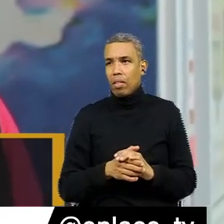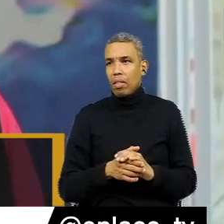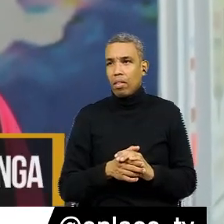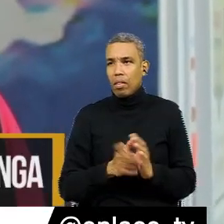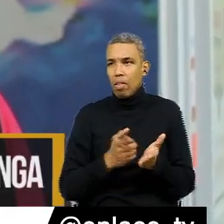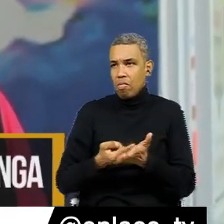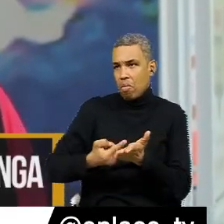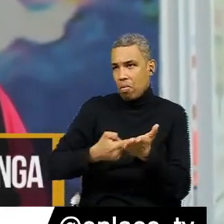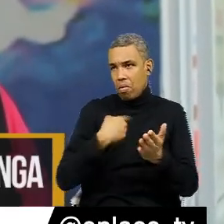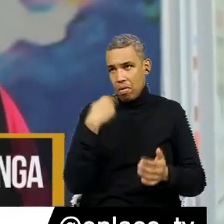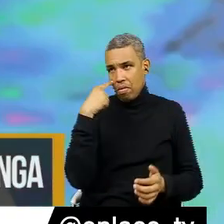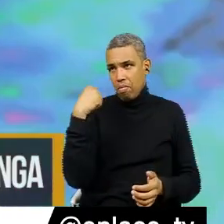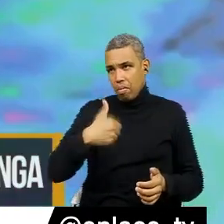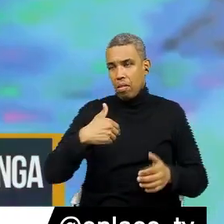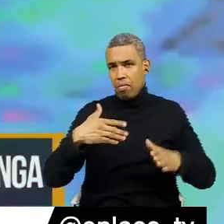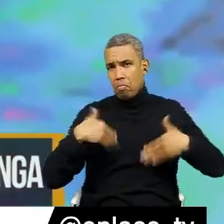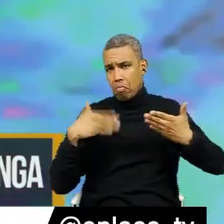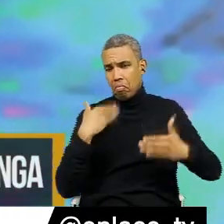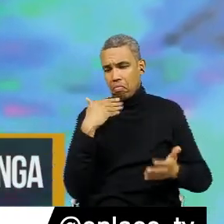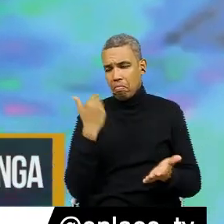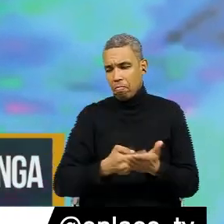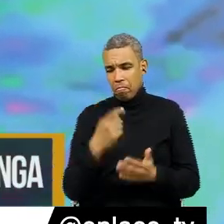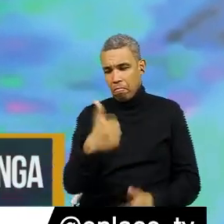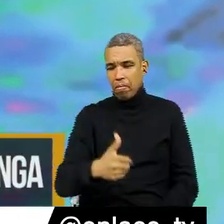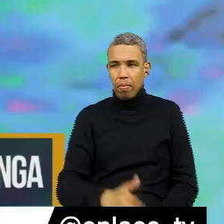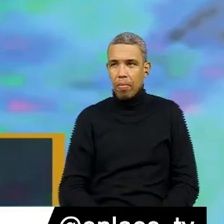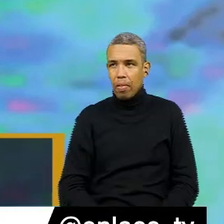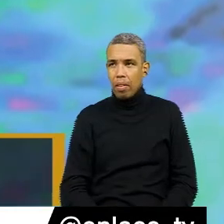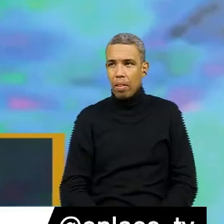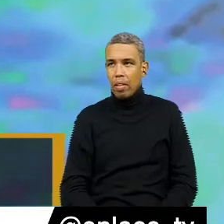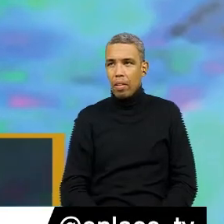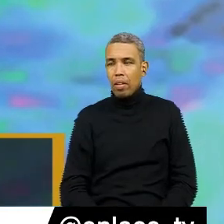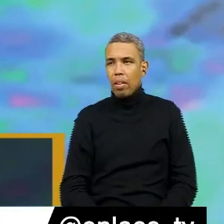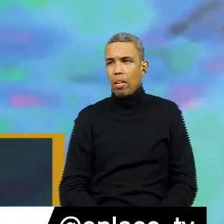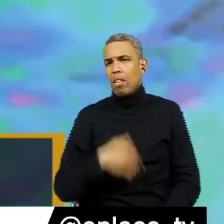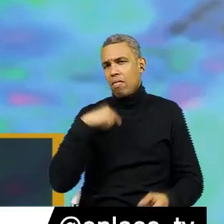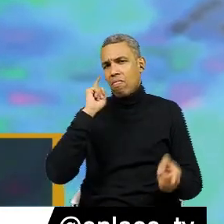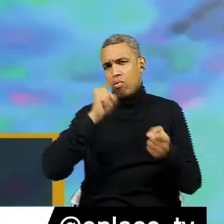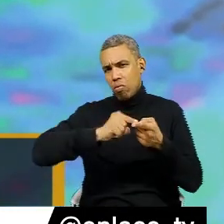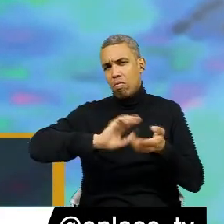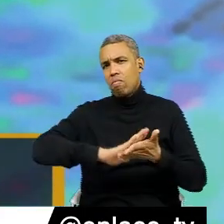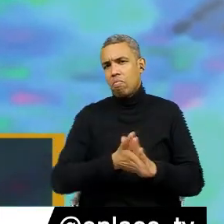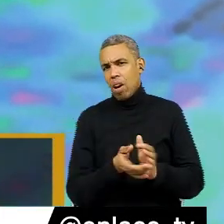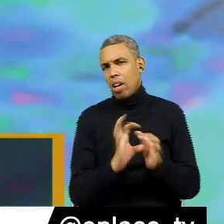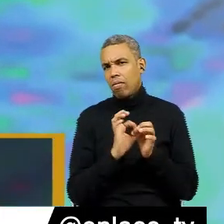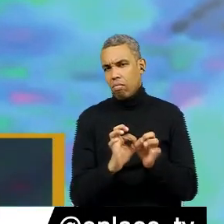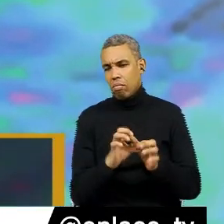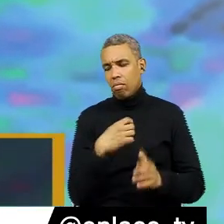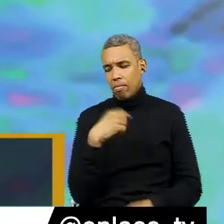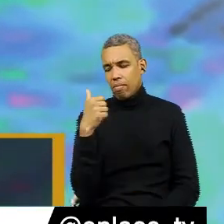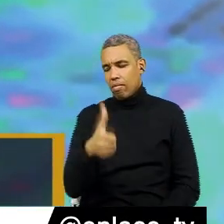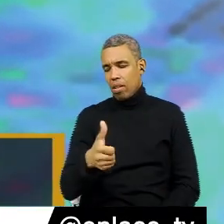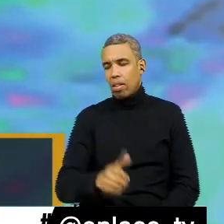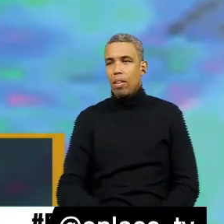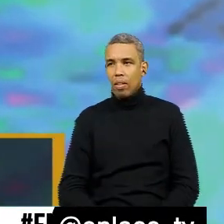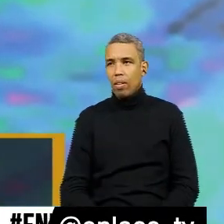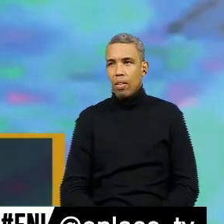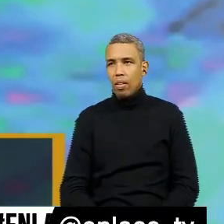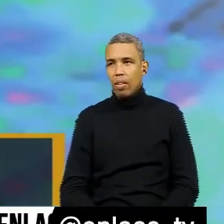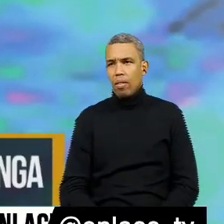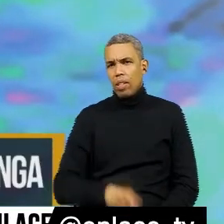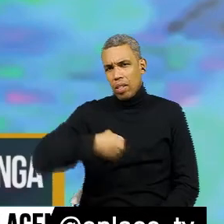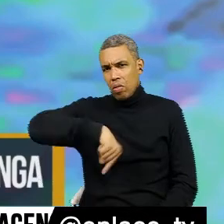positivo la verdad en ese sentido. Eso es, el fútbol es fiesta, es paz, y eso es lo que nosotros buscamos, ¿no? Dominio Aurinegro es una barra